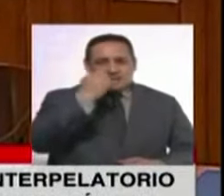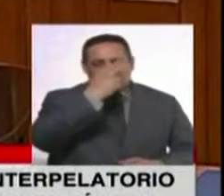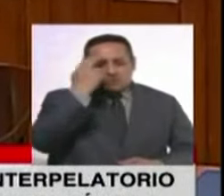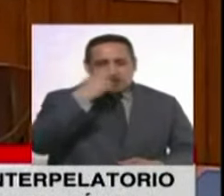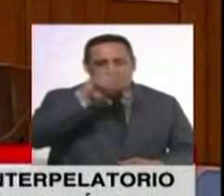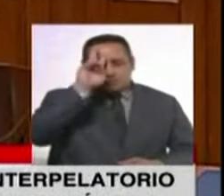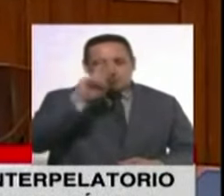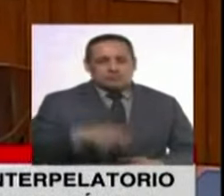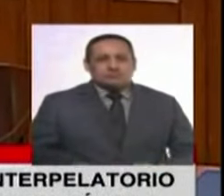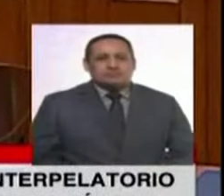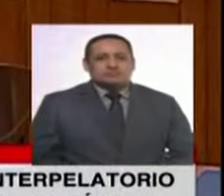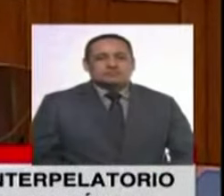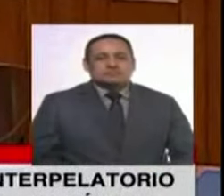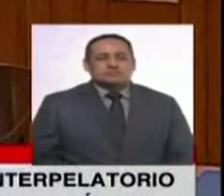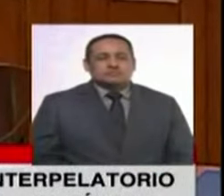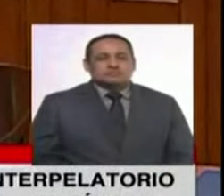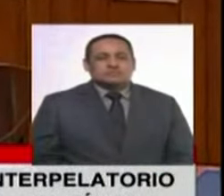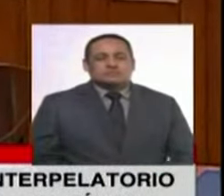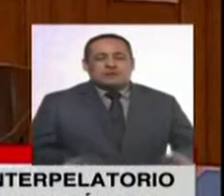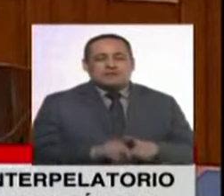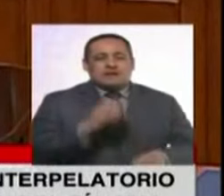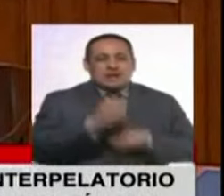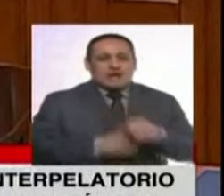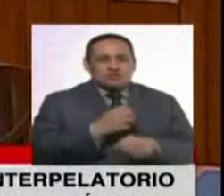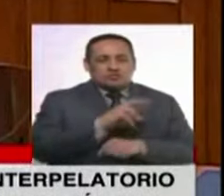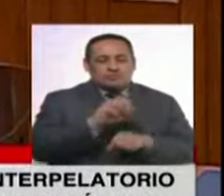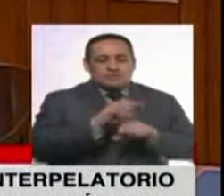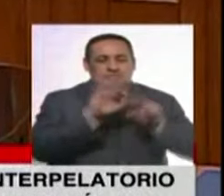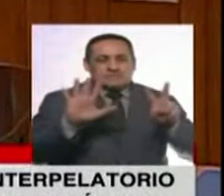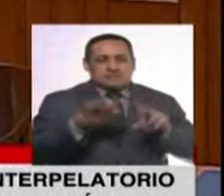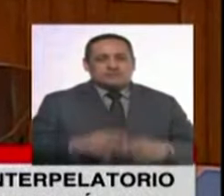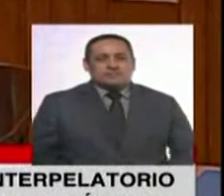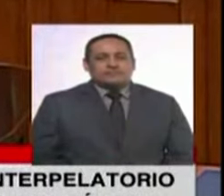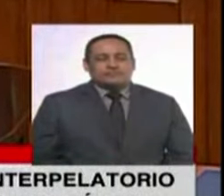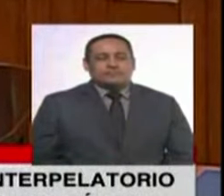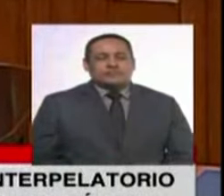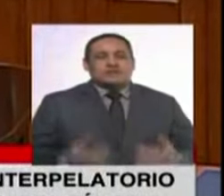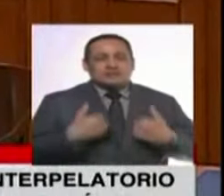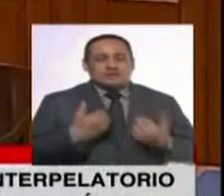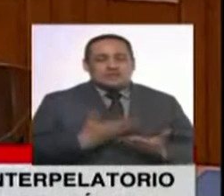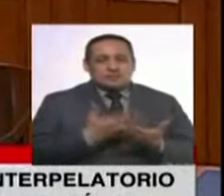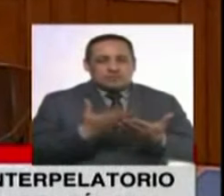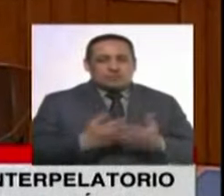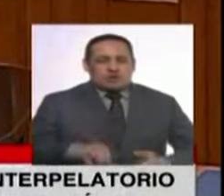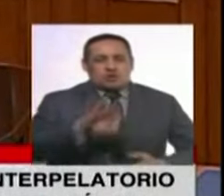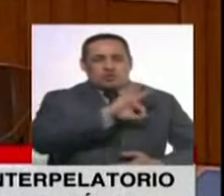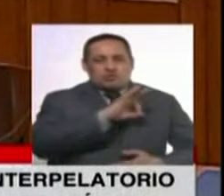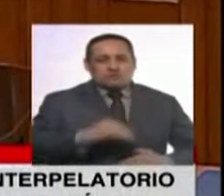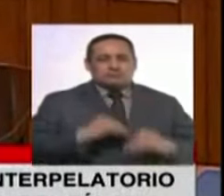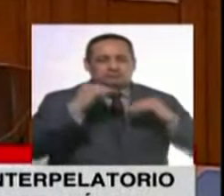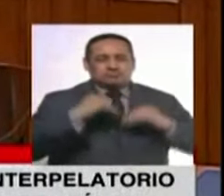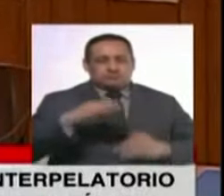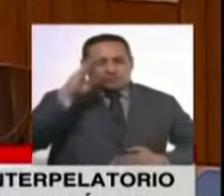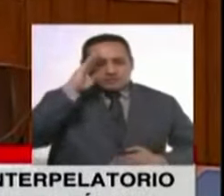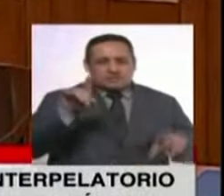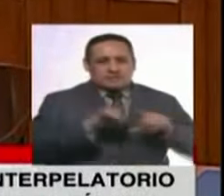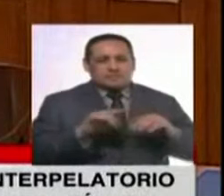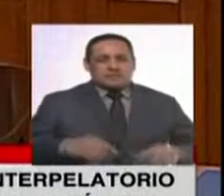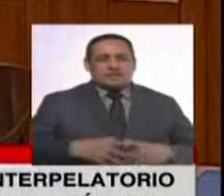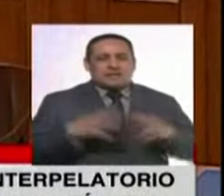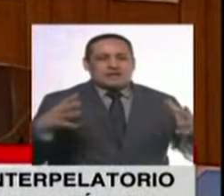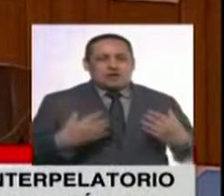Católica del Perú año 2017 ostenta orden al mérito pnp en el